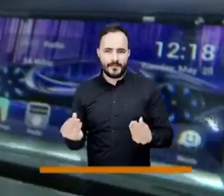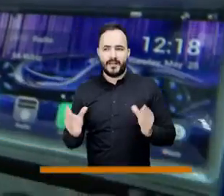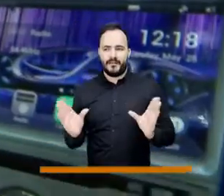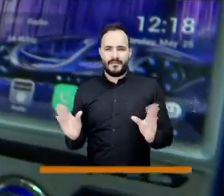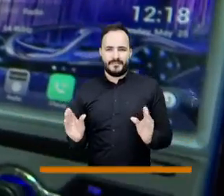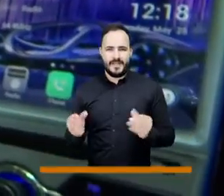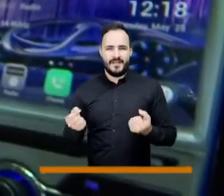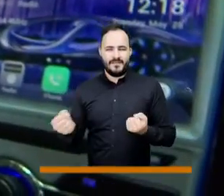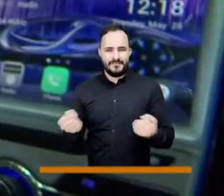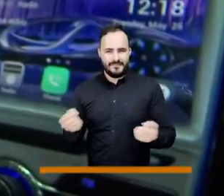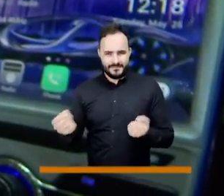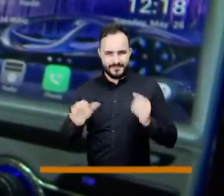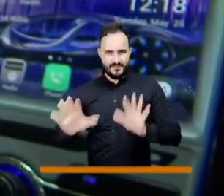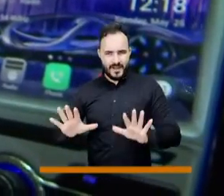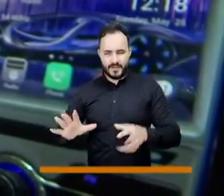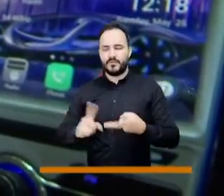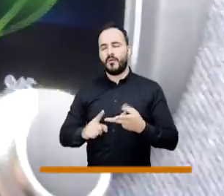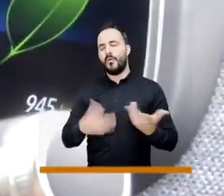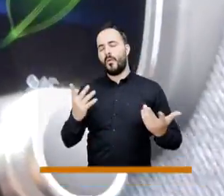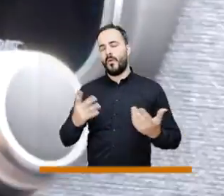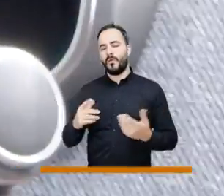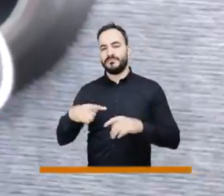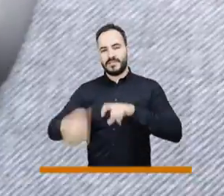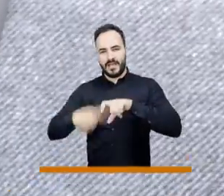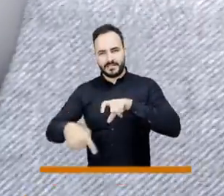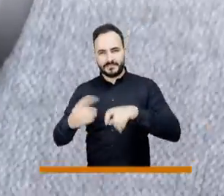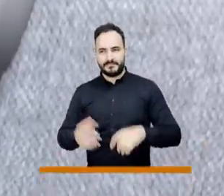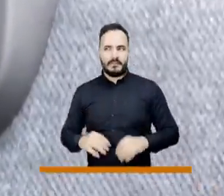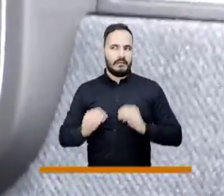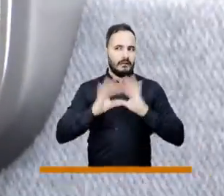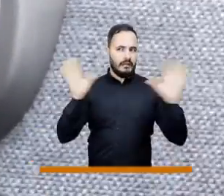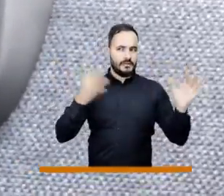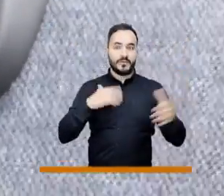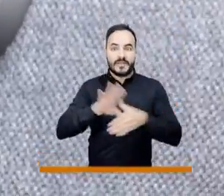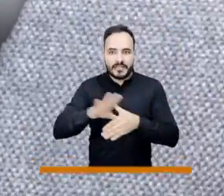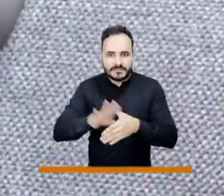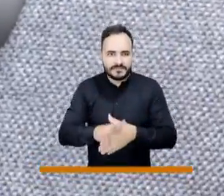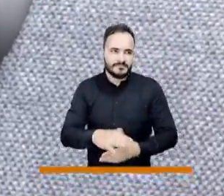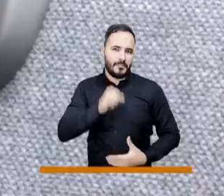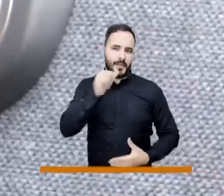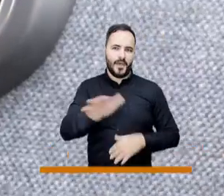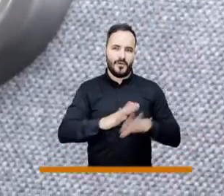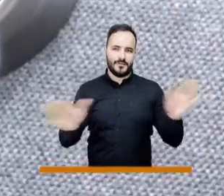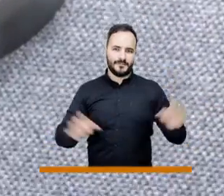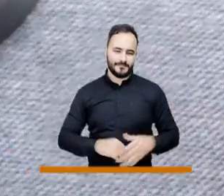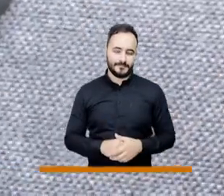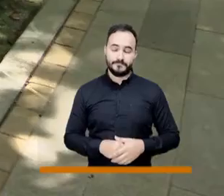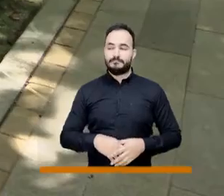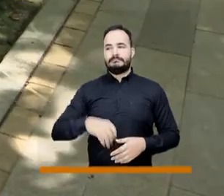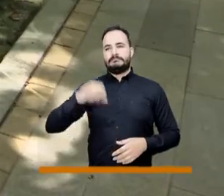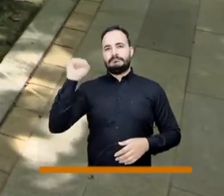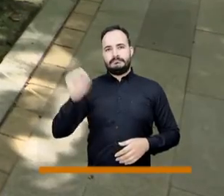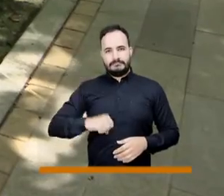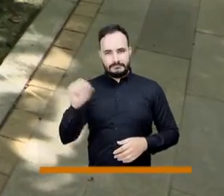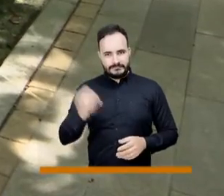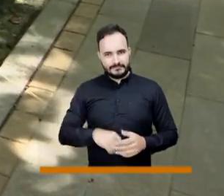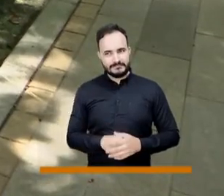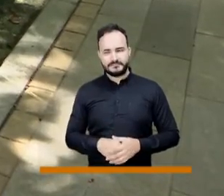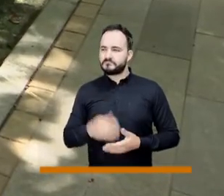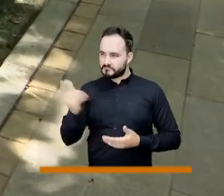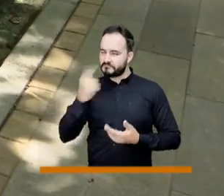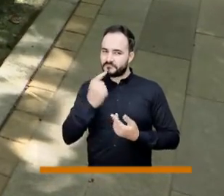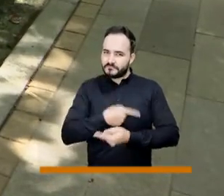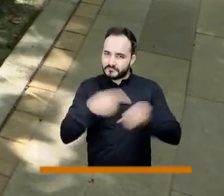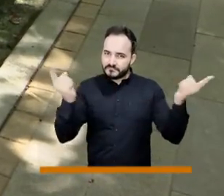Ni qué decir entonces en un taxista que está todo el día caminando por la ciudad, el ahorro es grandísimo. Es impresionante. Oiga, espectacular. Pues,